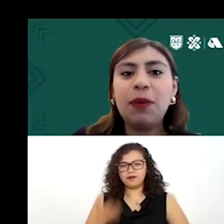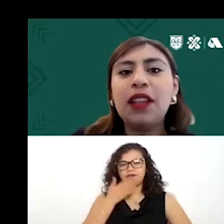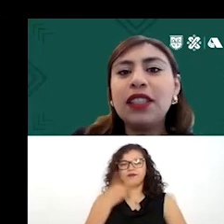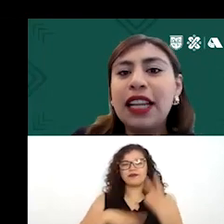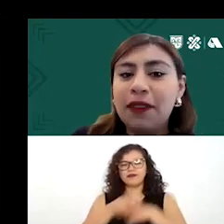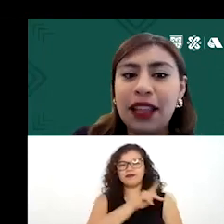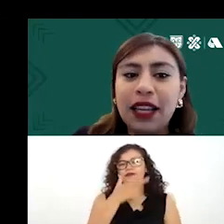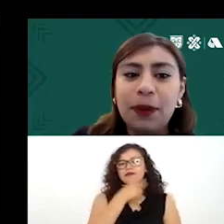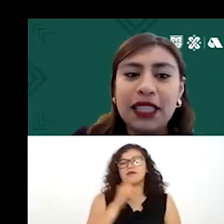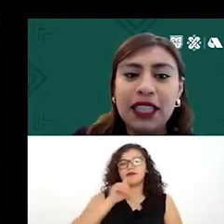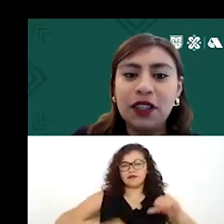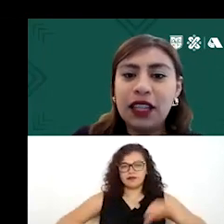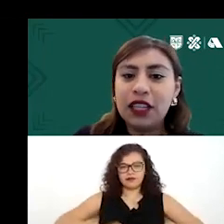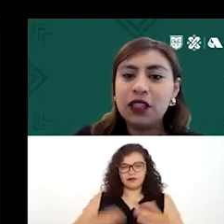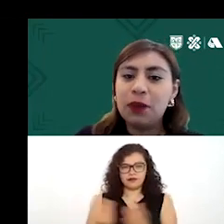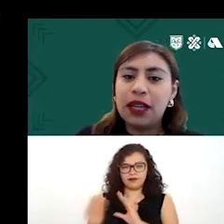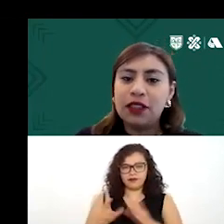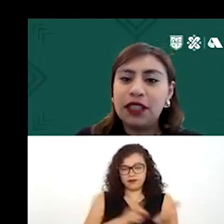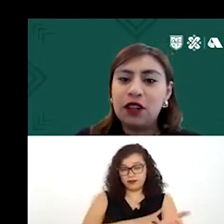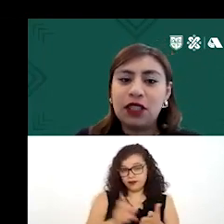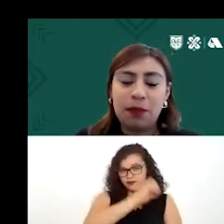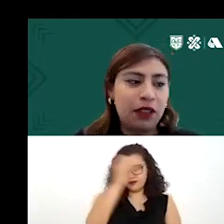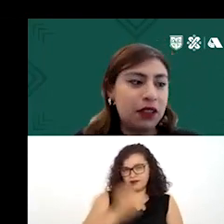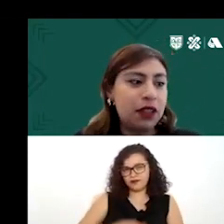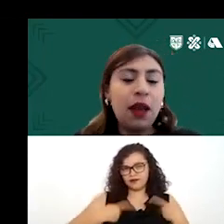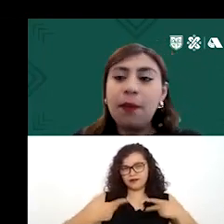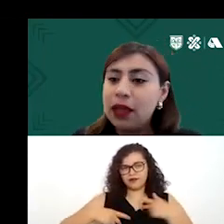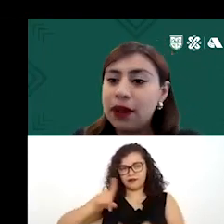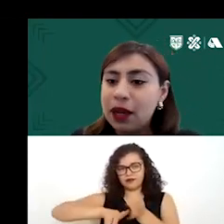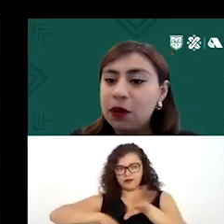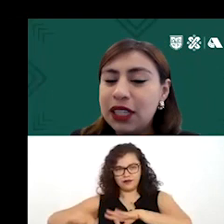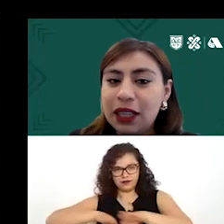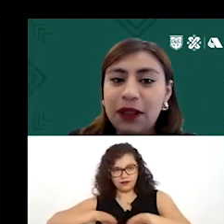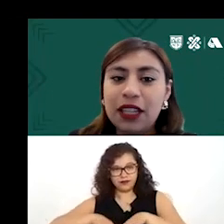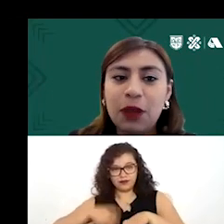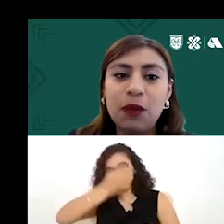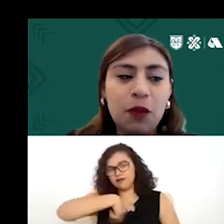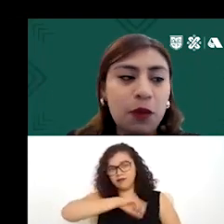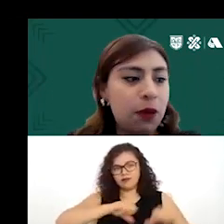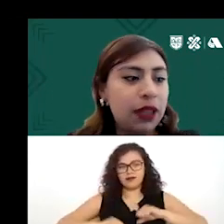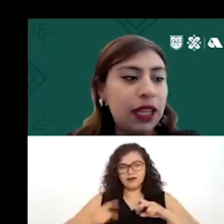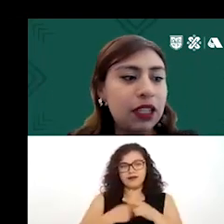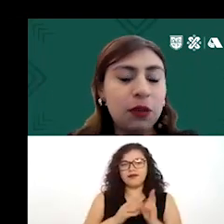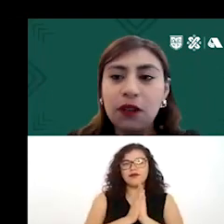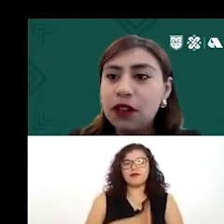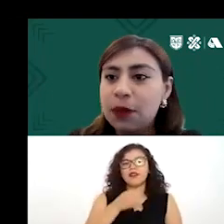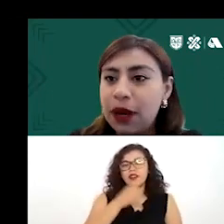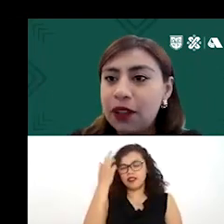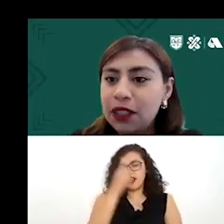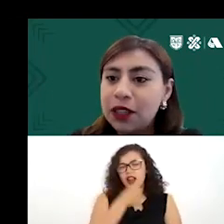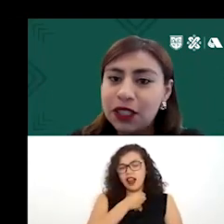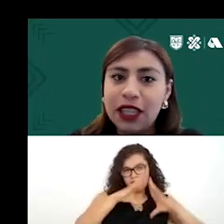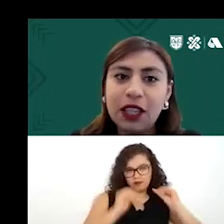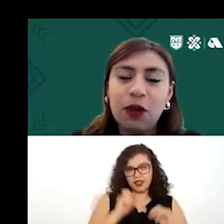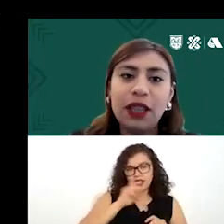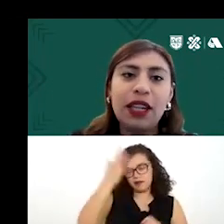Bienvenidas y bienvenidos a la actividad de capacitación Derechos y Obligaciones de los Empleados. Para llevar a cabo nuestra actividad les pedimos por favor mantengan sus micrófonos